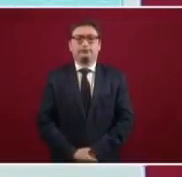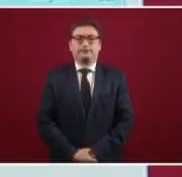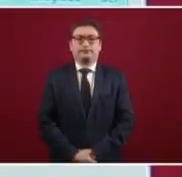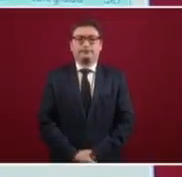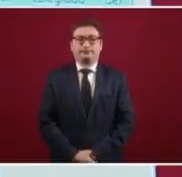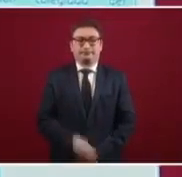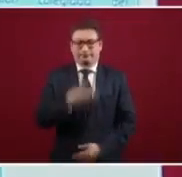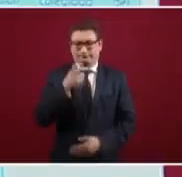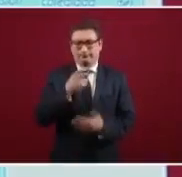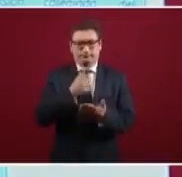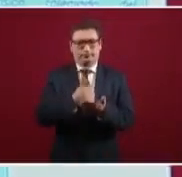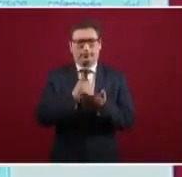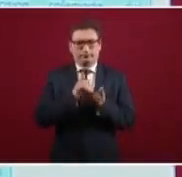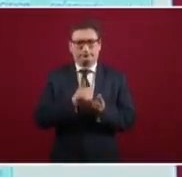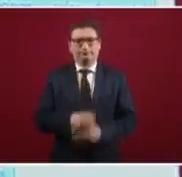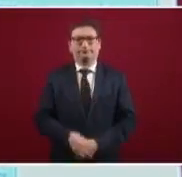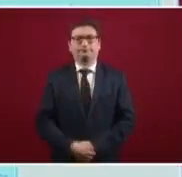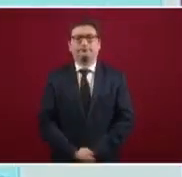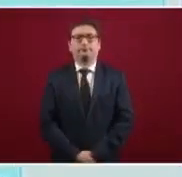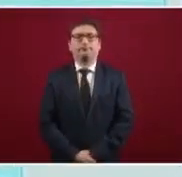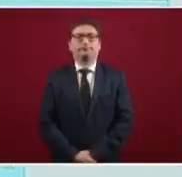esto nos va a ayudar